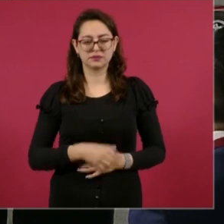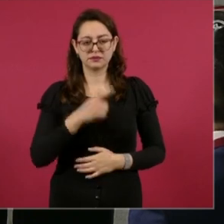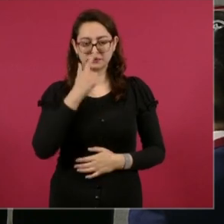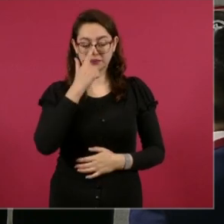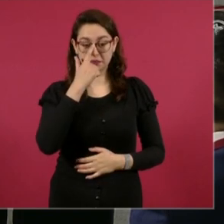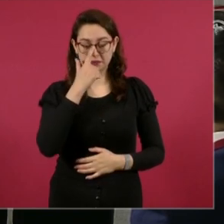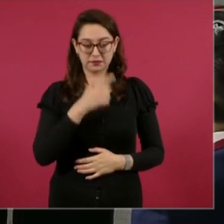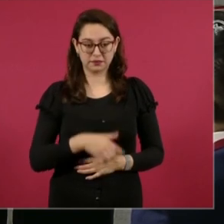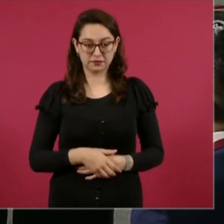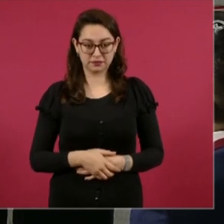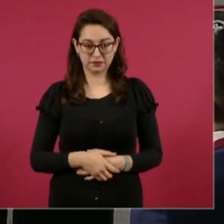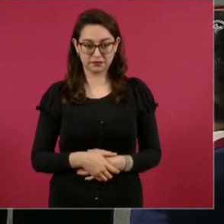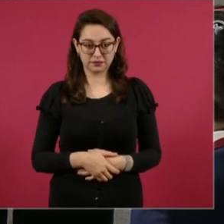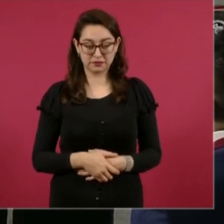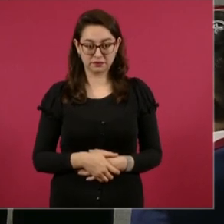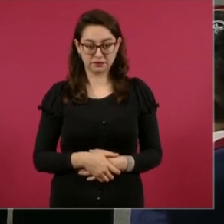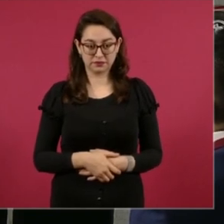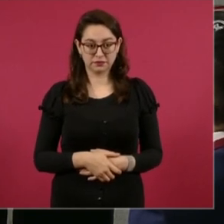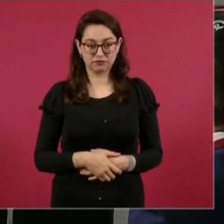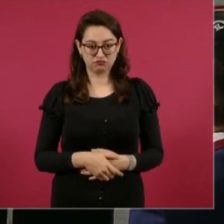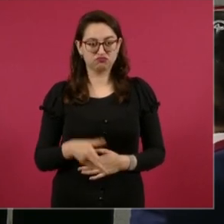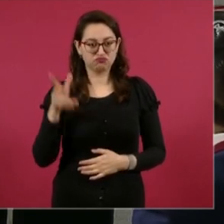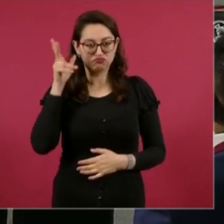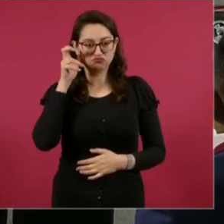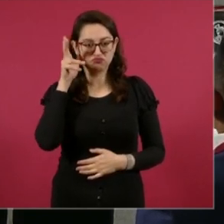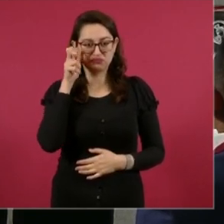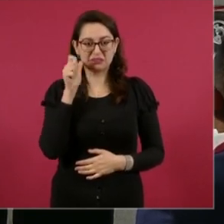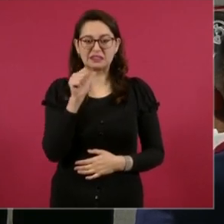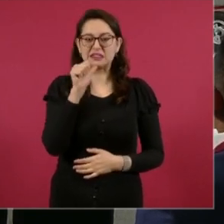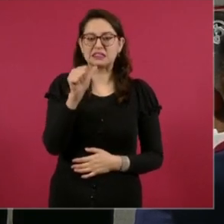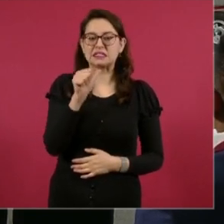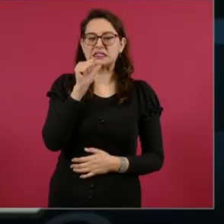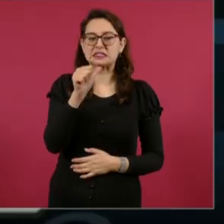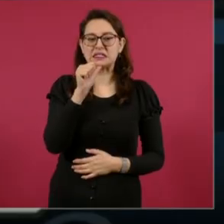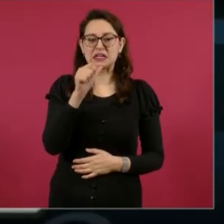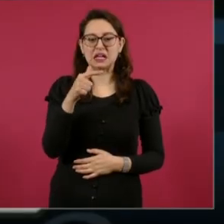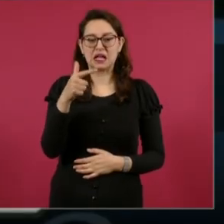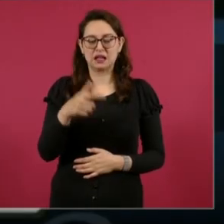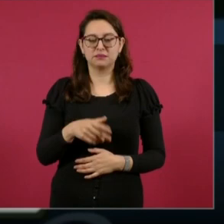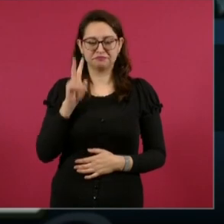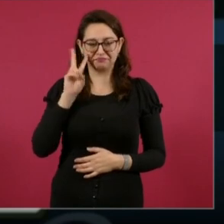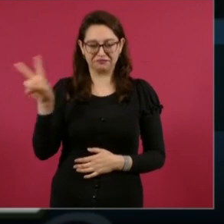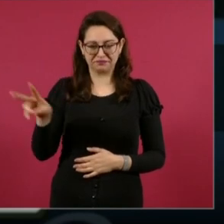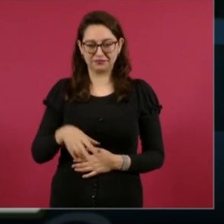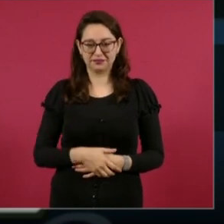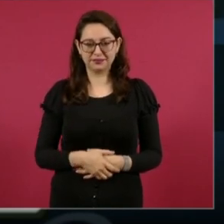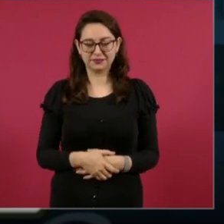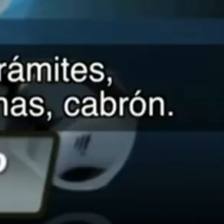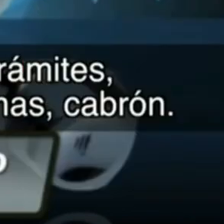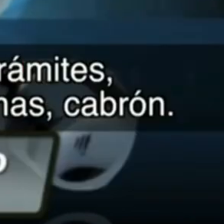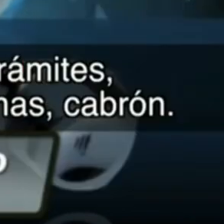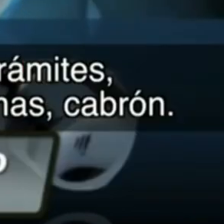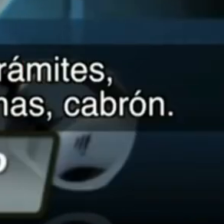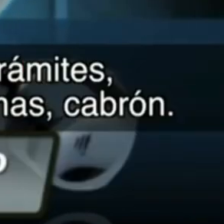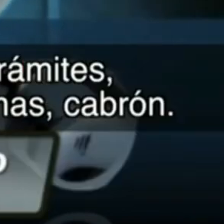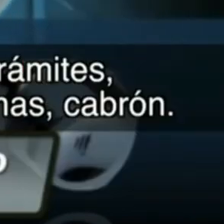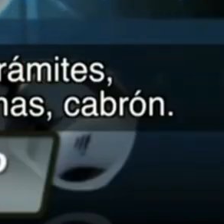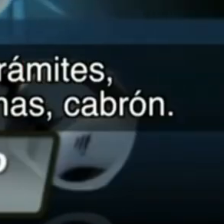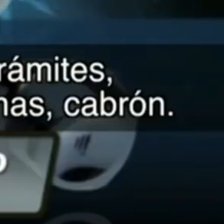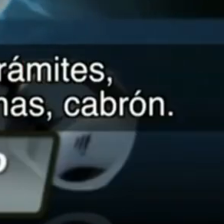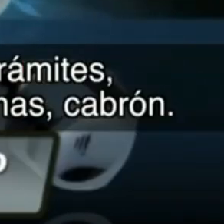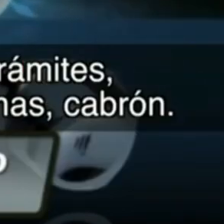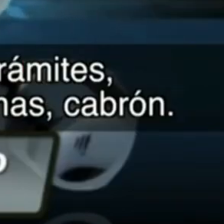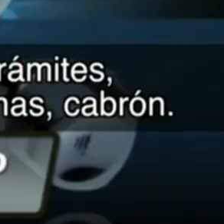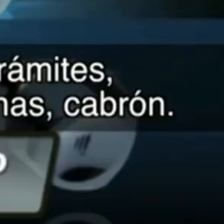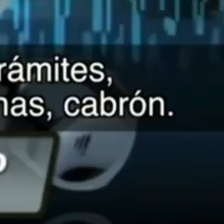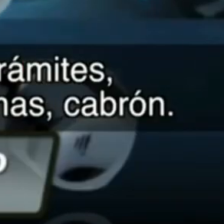Perdóname, ¿puedes hablar? Sí, me escucho. Ah, nada, camino ya lo sé, ya hice mis trámites, ya les di asesoría